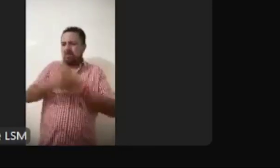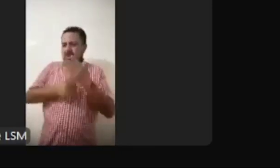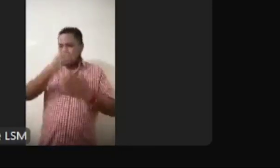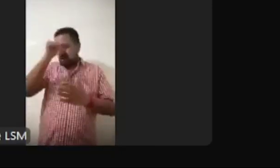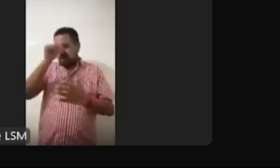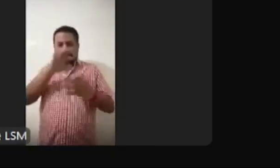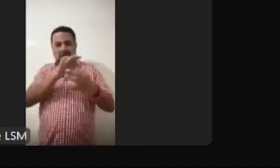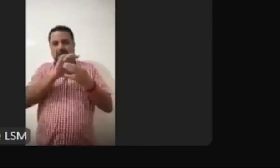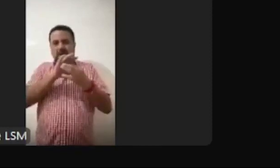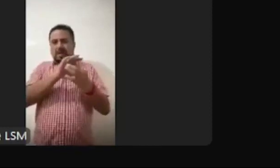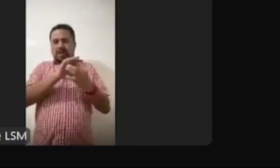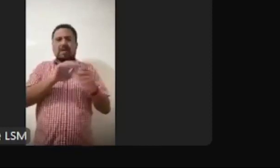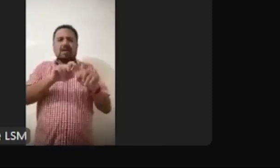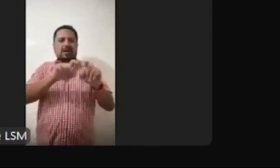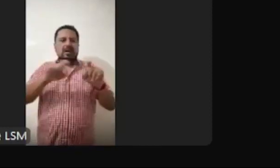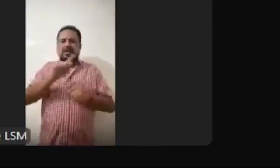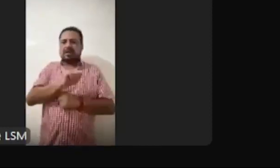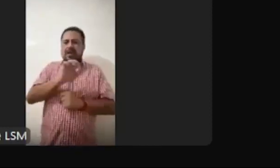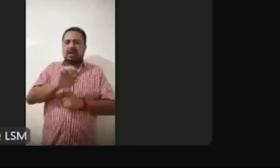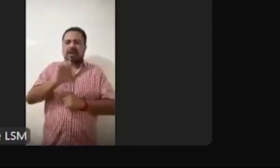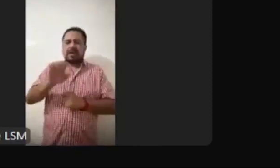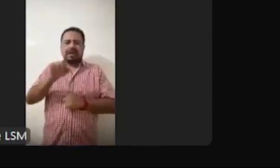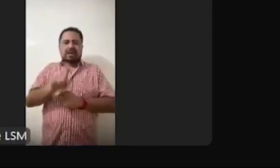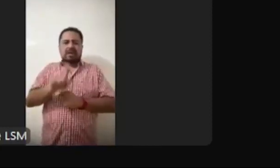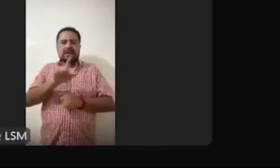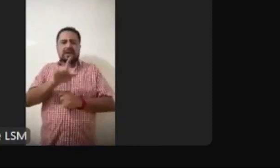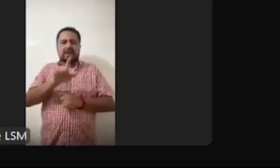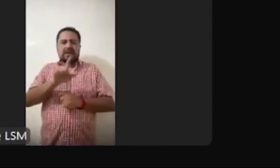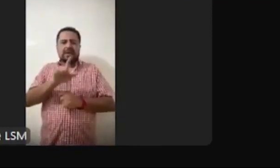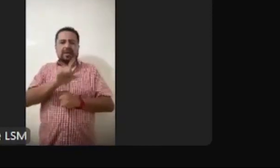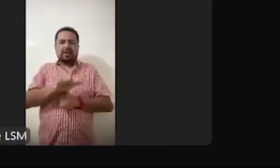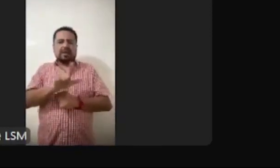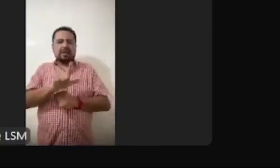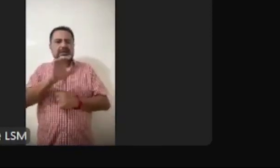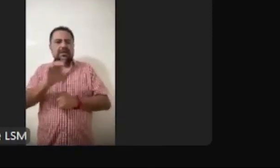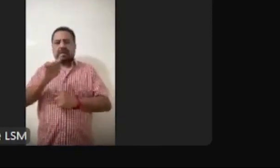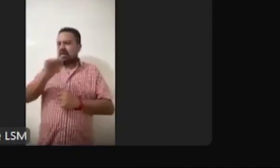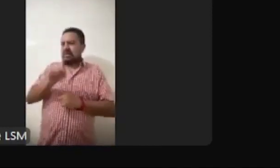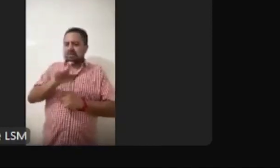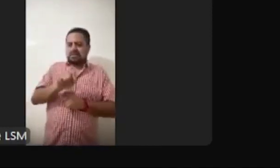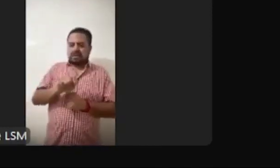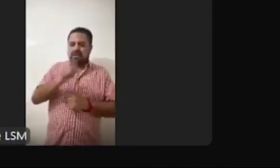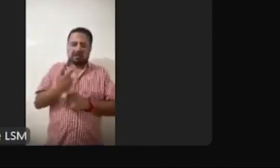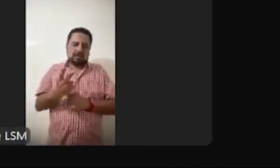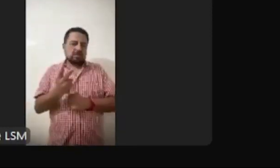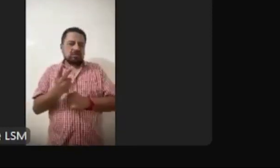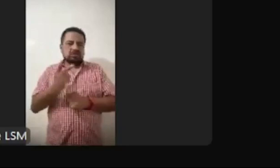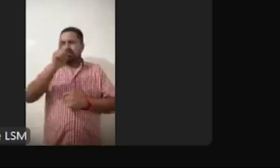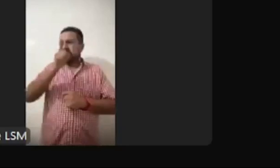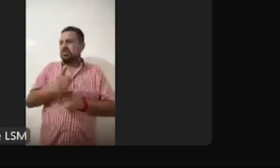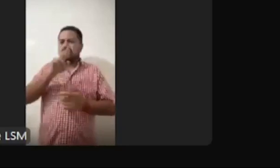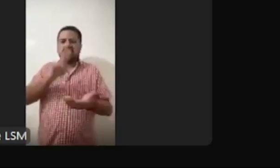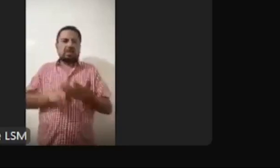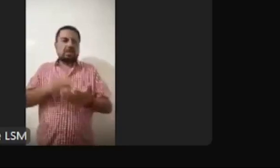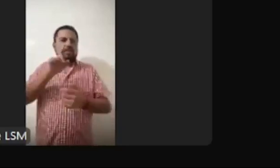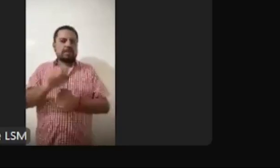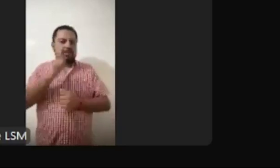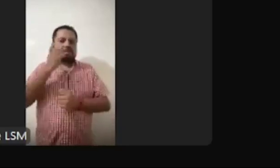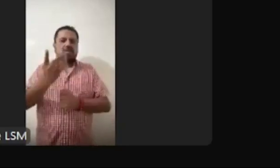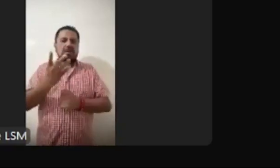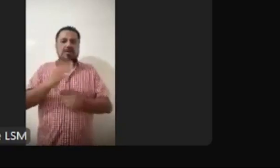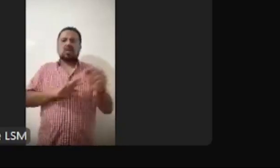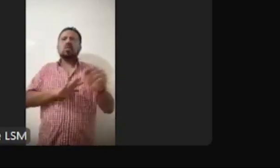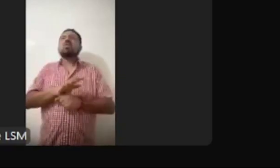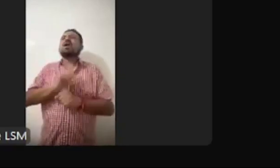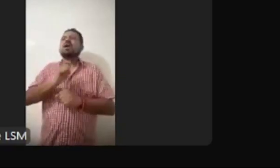al expediente TEE, diagonal LCT, diagonal 022, diagonal 2024,